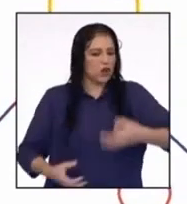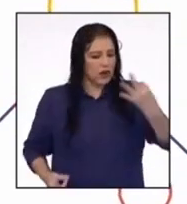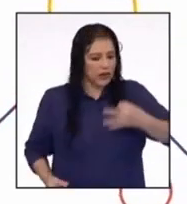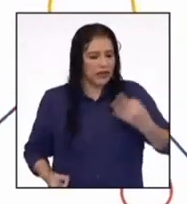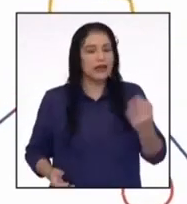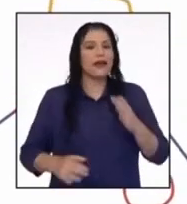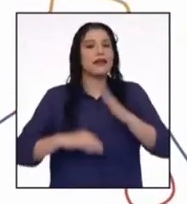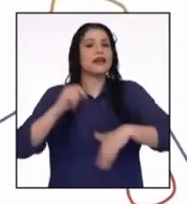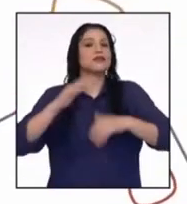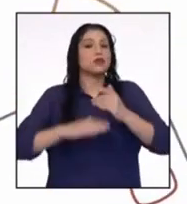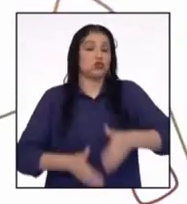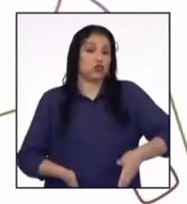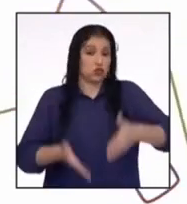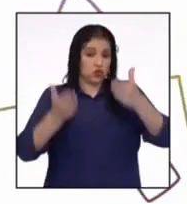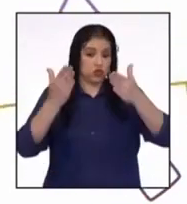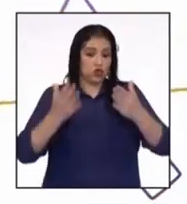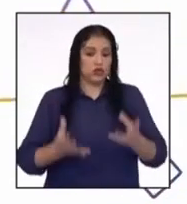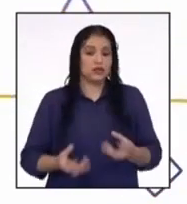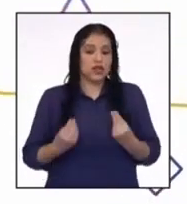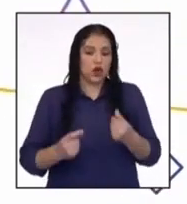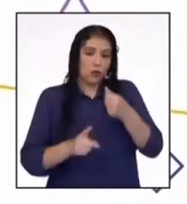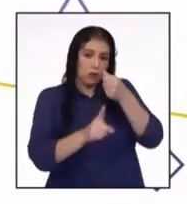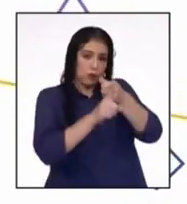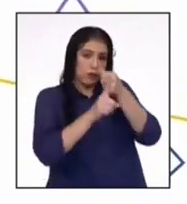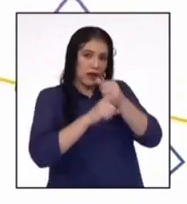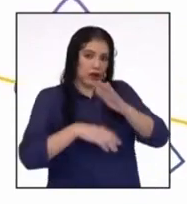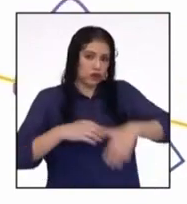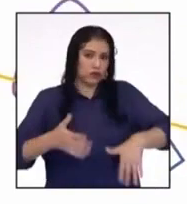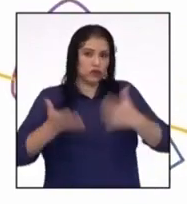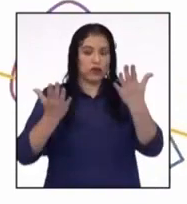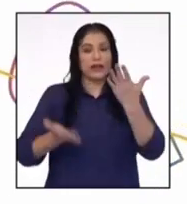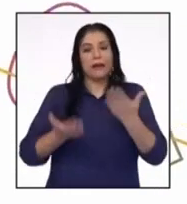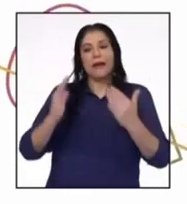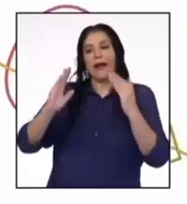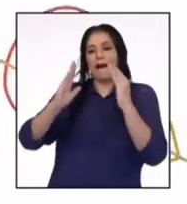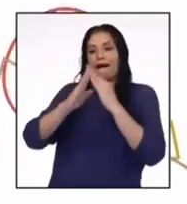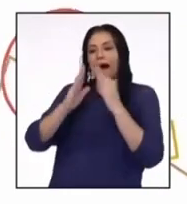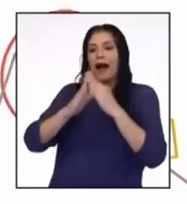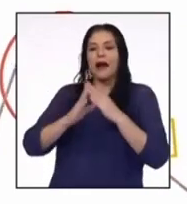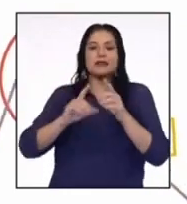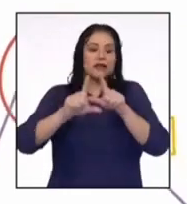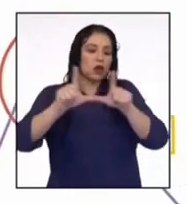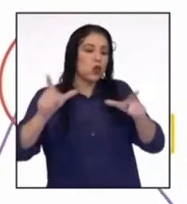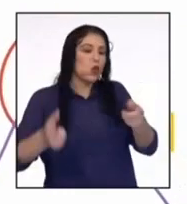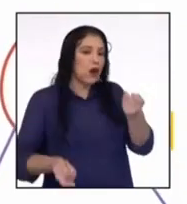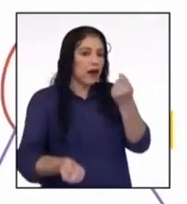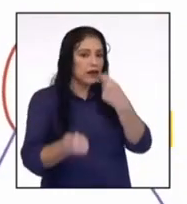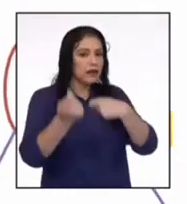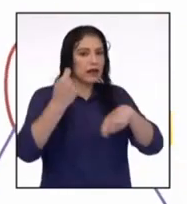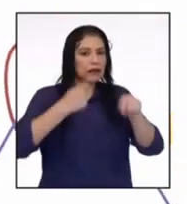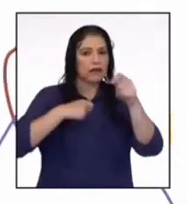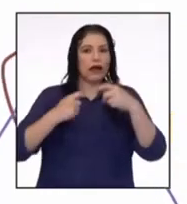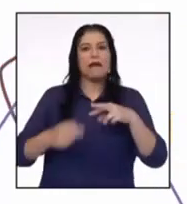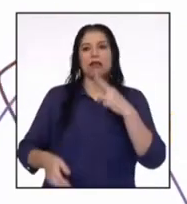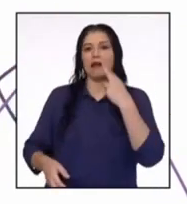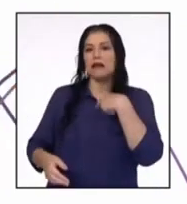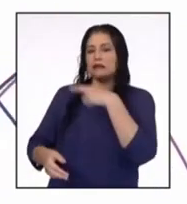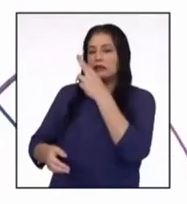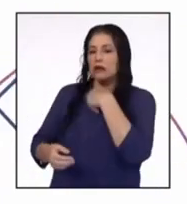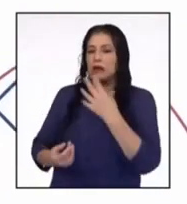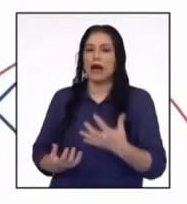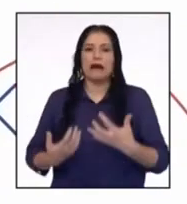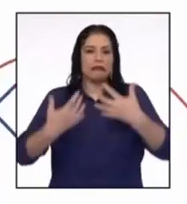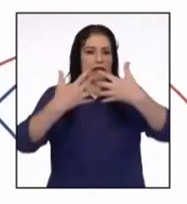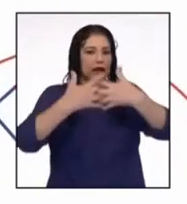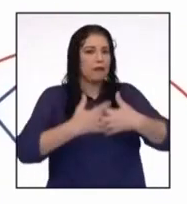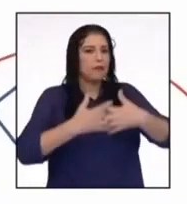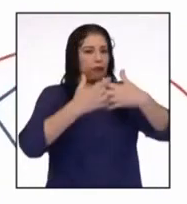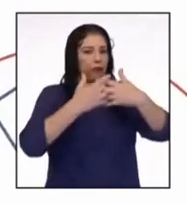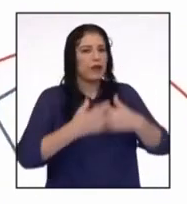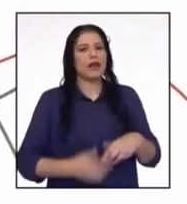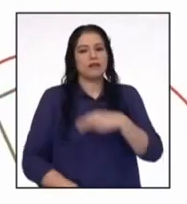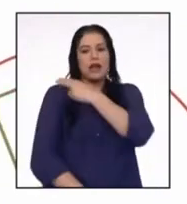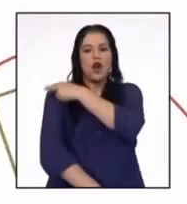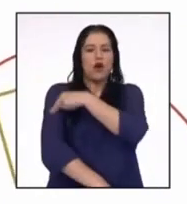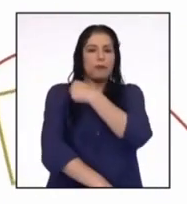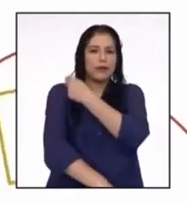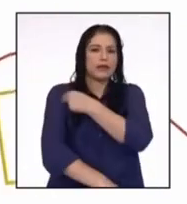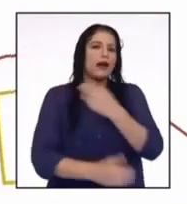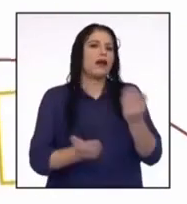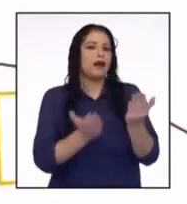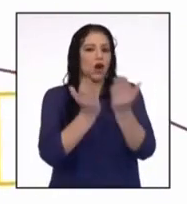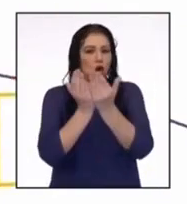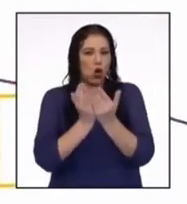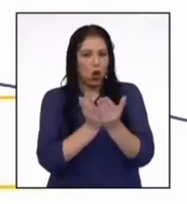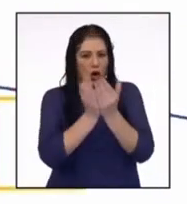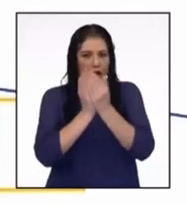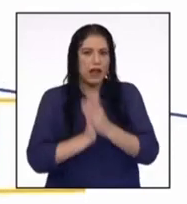de las construcciones y el tipo de las mismas, sean viviendas, establecimientos comerciales e industriales, servicios de salud y de educación,